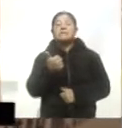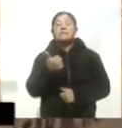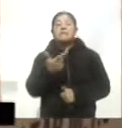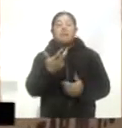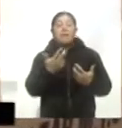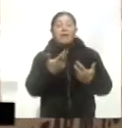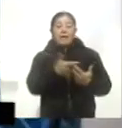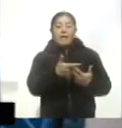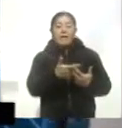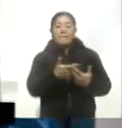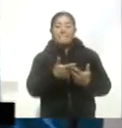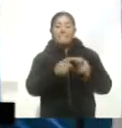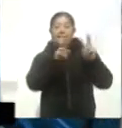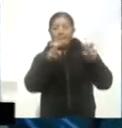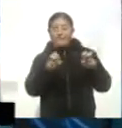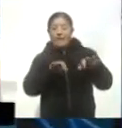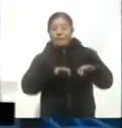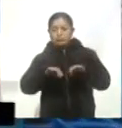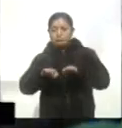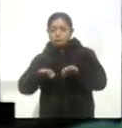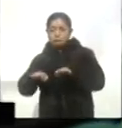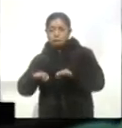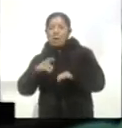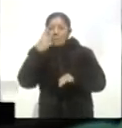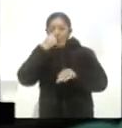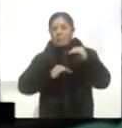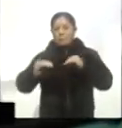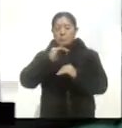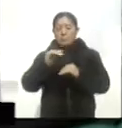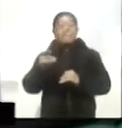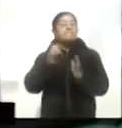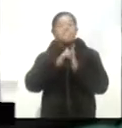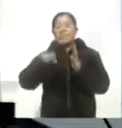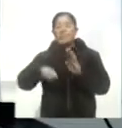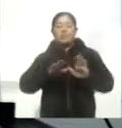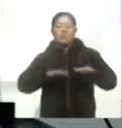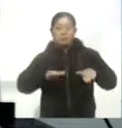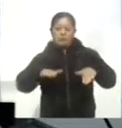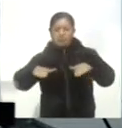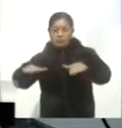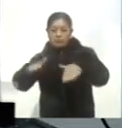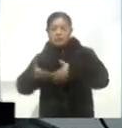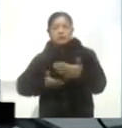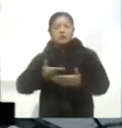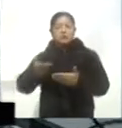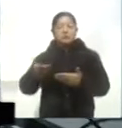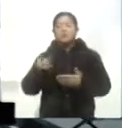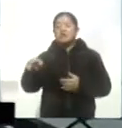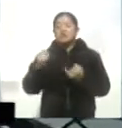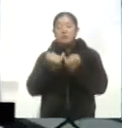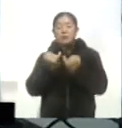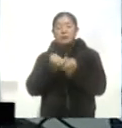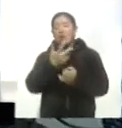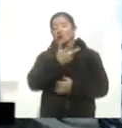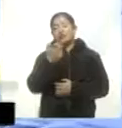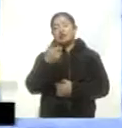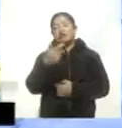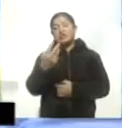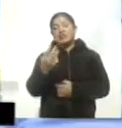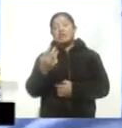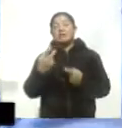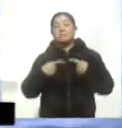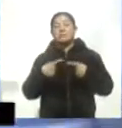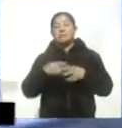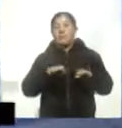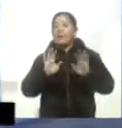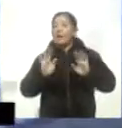mostrar una recuperación, como el de la manufactura y servicios a empresas, que generó en julio un total de 803 empleos. Además,